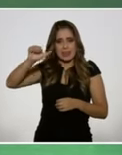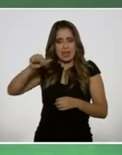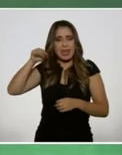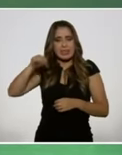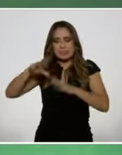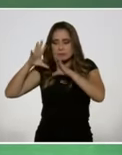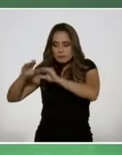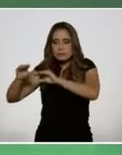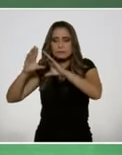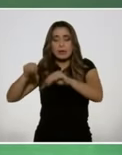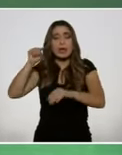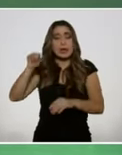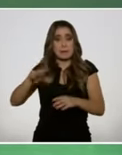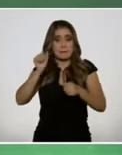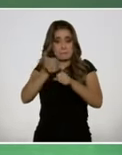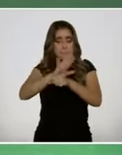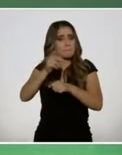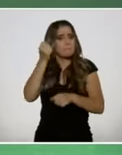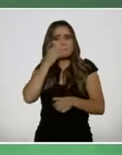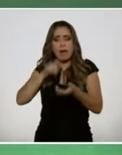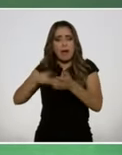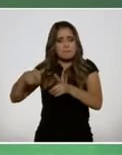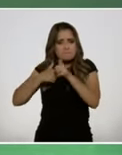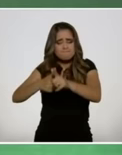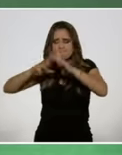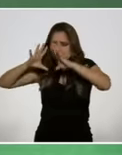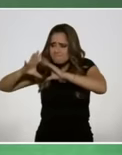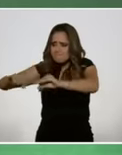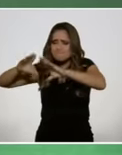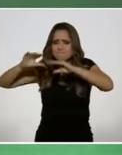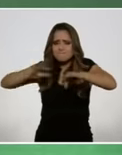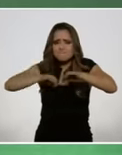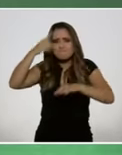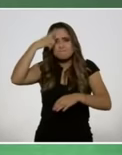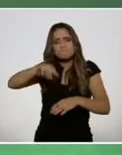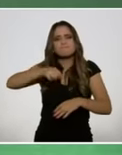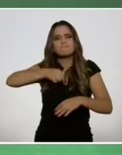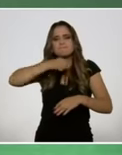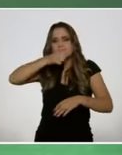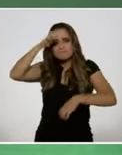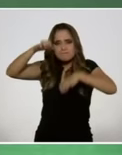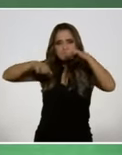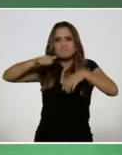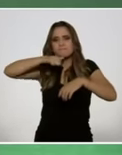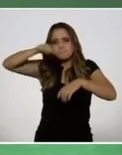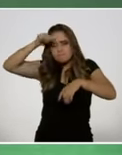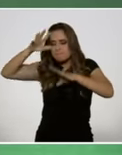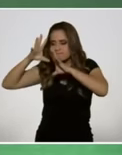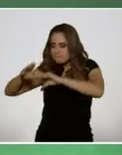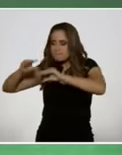que pese a la pandemia jamás paró y tuvimos un gran número precisamente